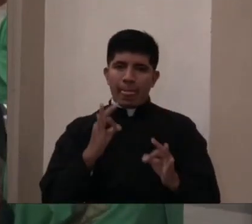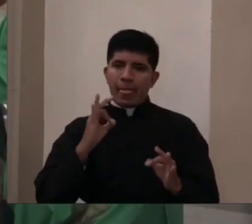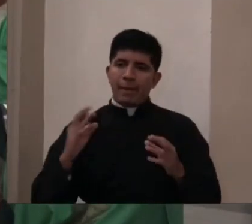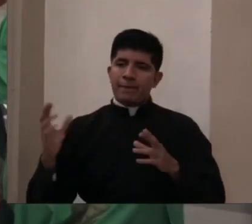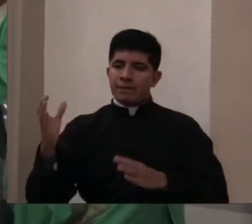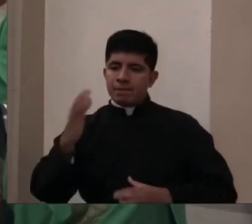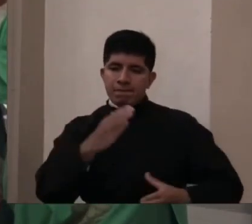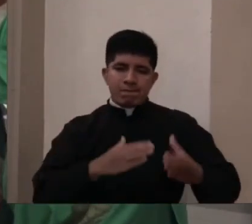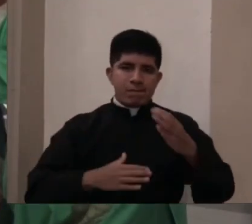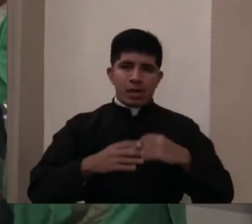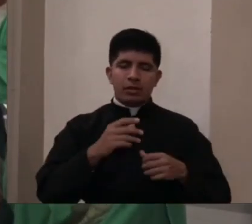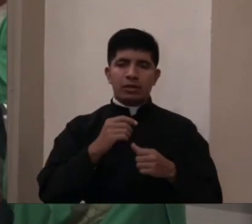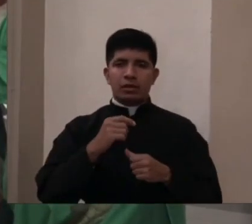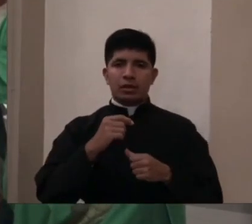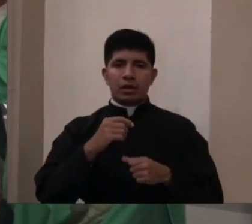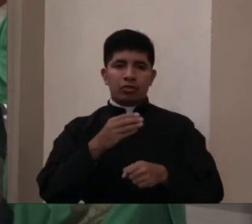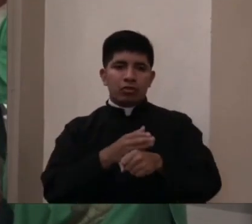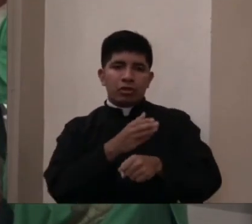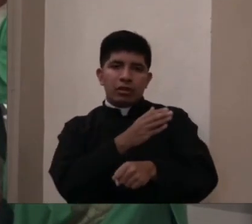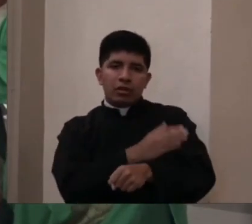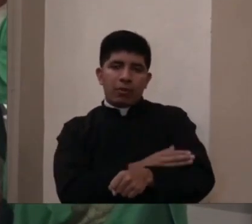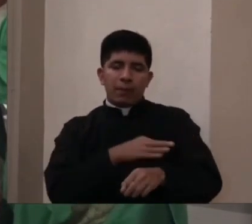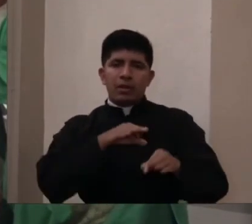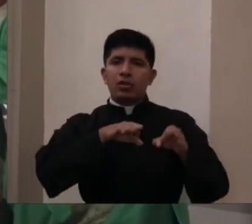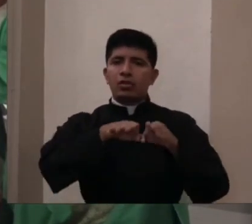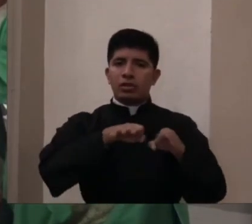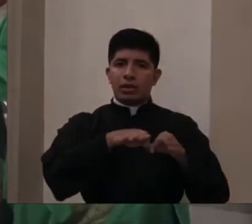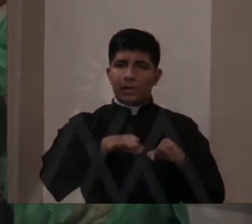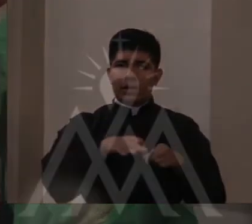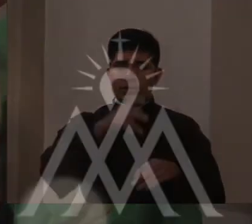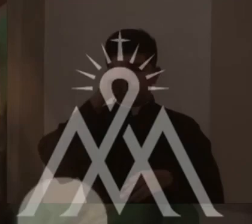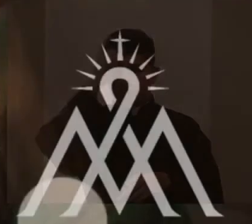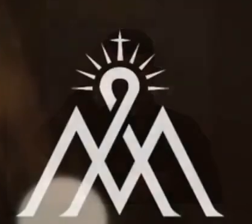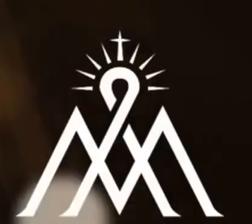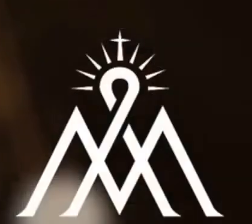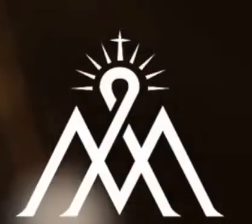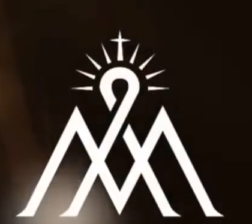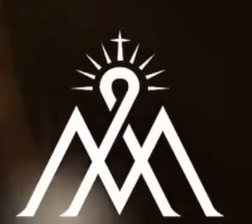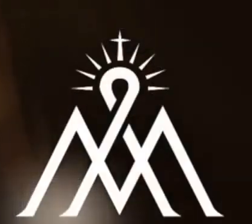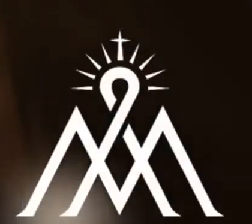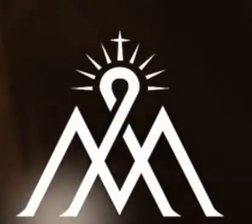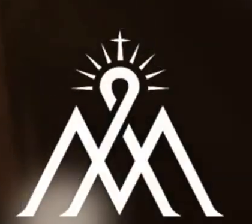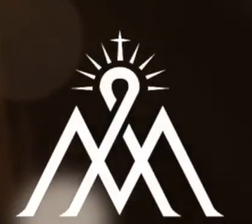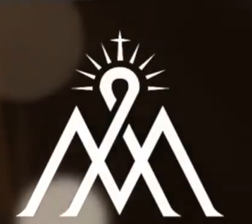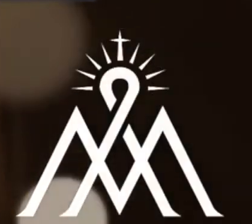comerciales, en nuestras relaciones laborales. Que Dios les bendiga.